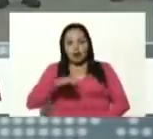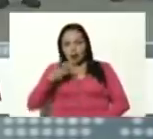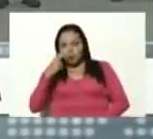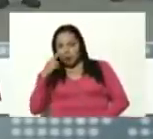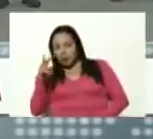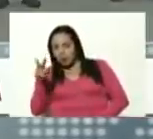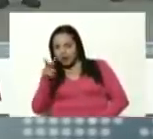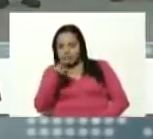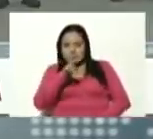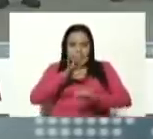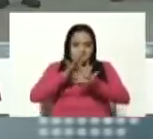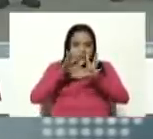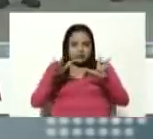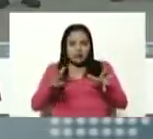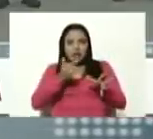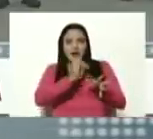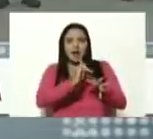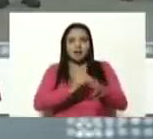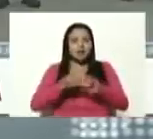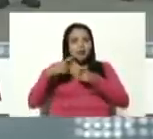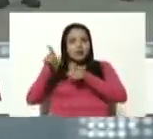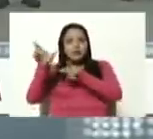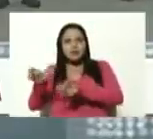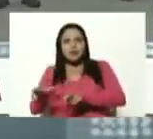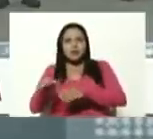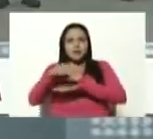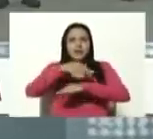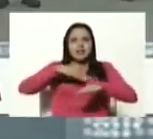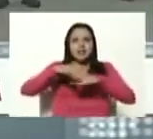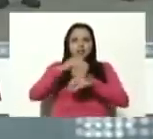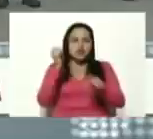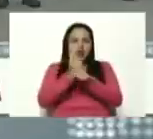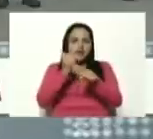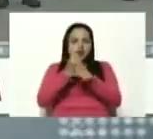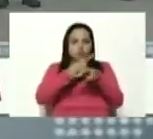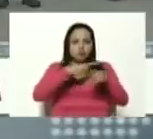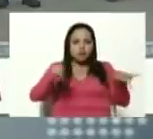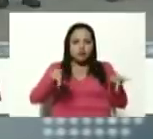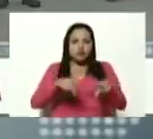disipar. Allá está Raúl Paredes, ministro de Obras Públicas.